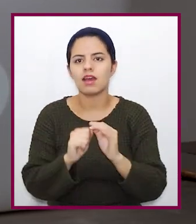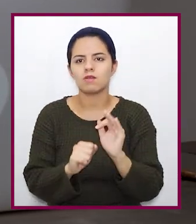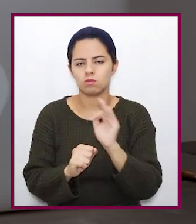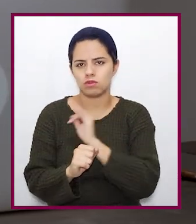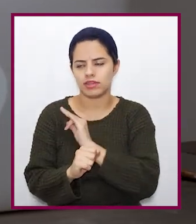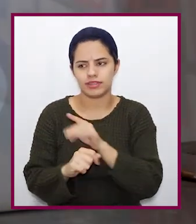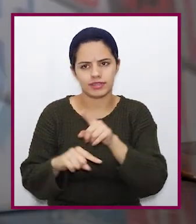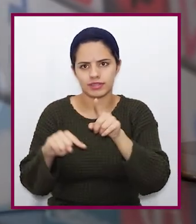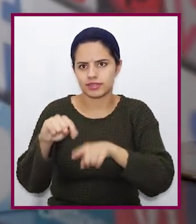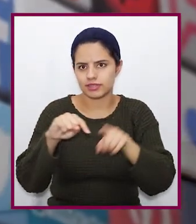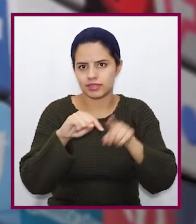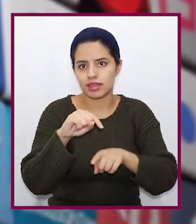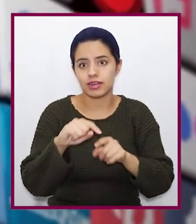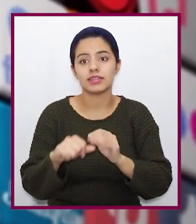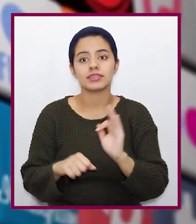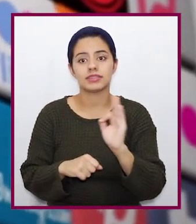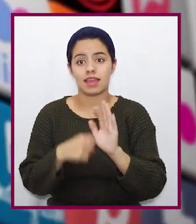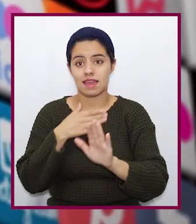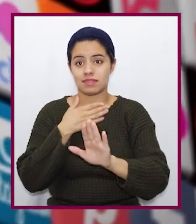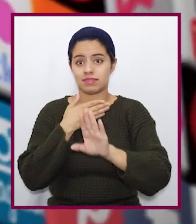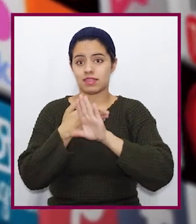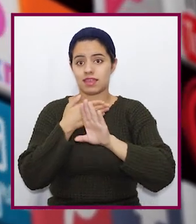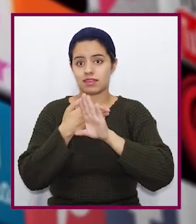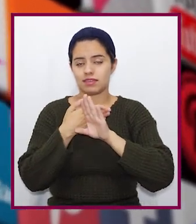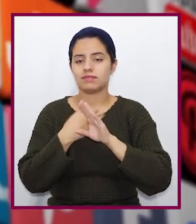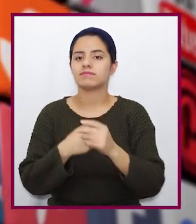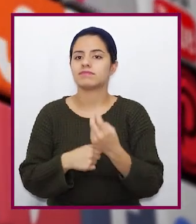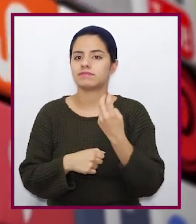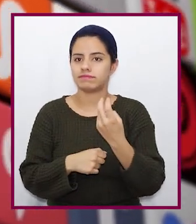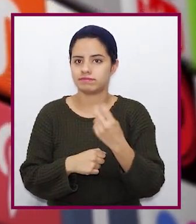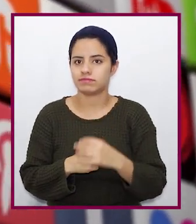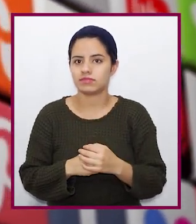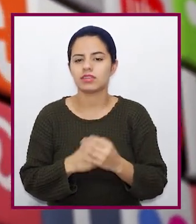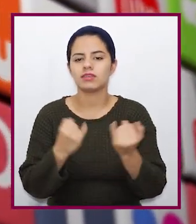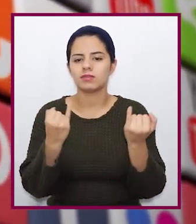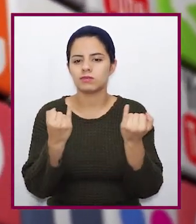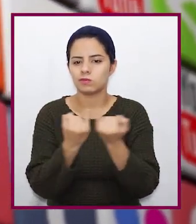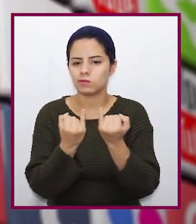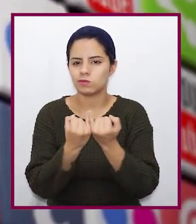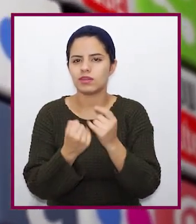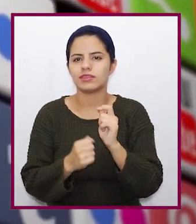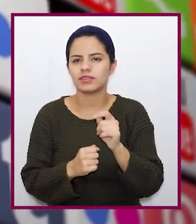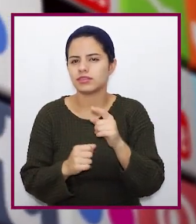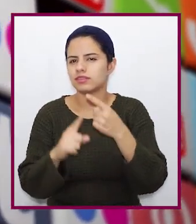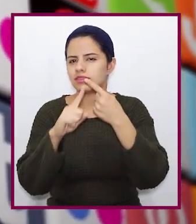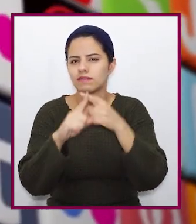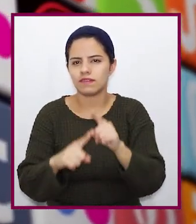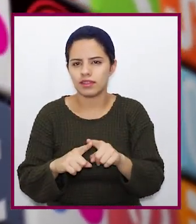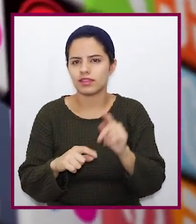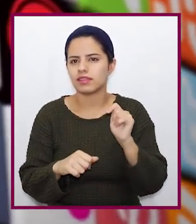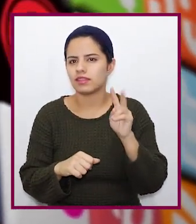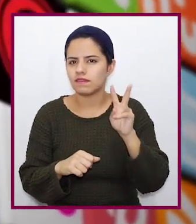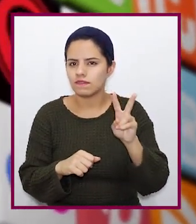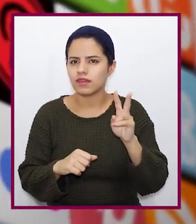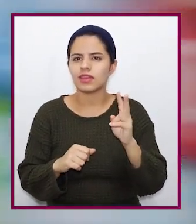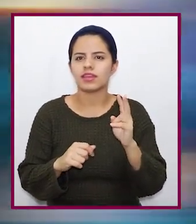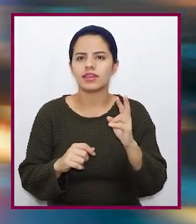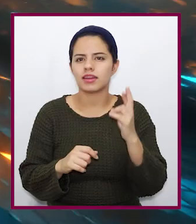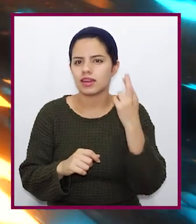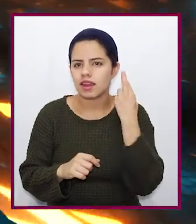errónea o dañina moralmente. Esto se aplica para medios de comunicación, pero también en redes